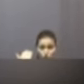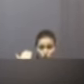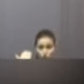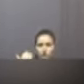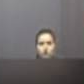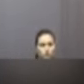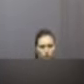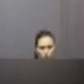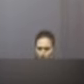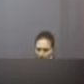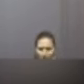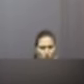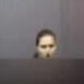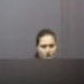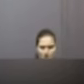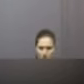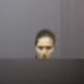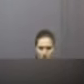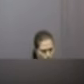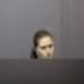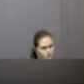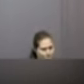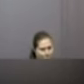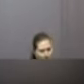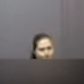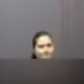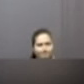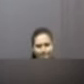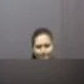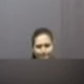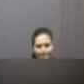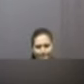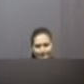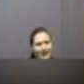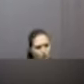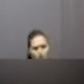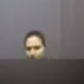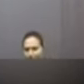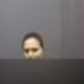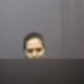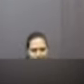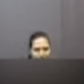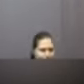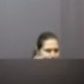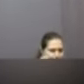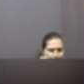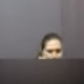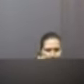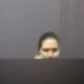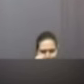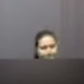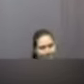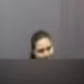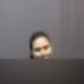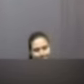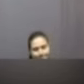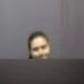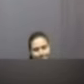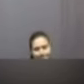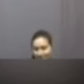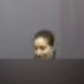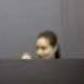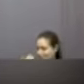25 también de acuerdo a los planes de desarrollo establecido en un programa de la